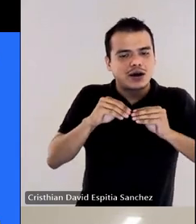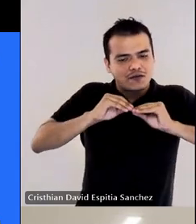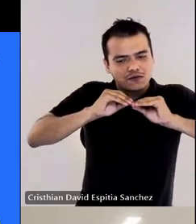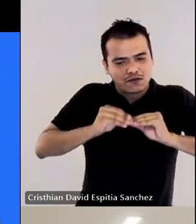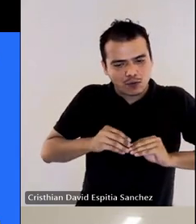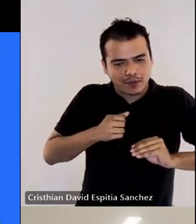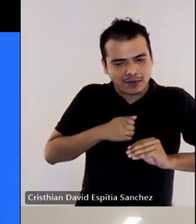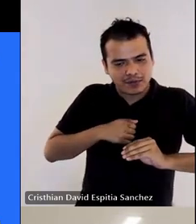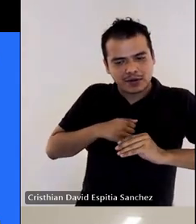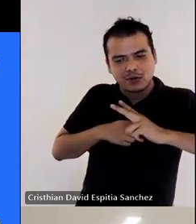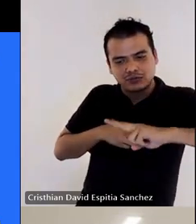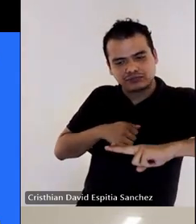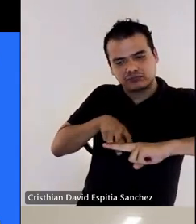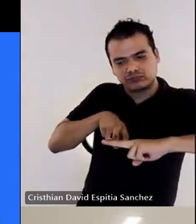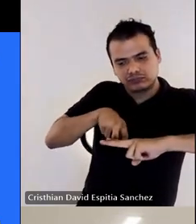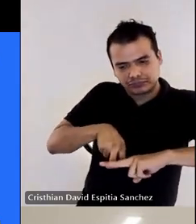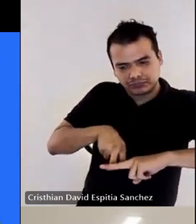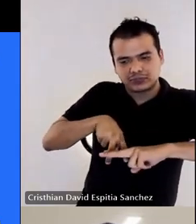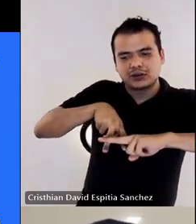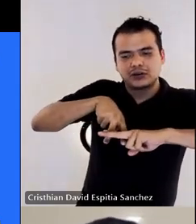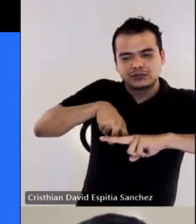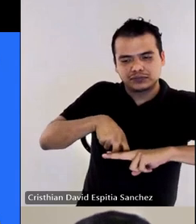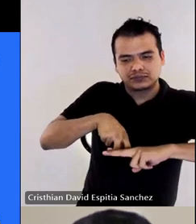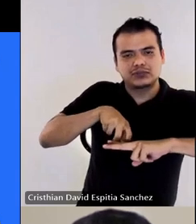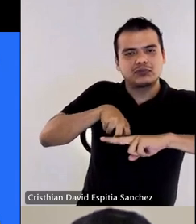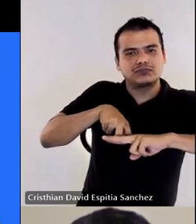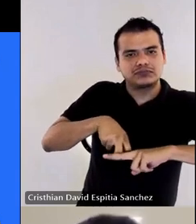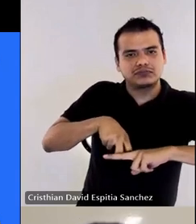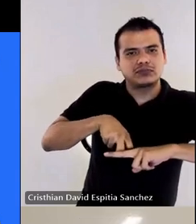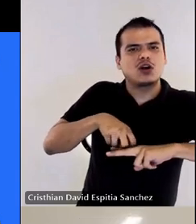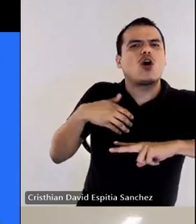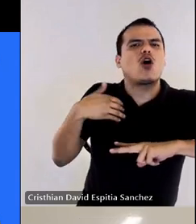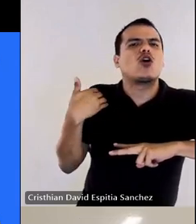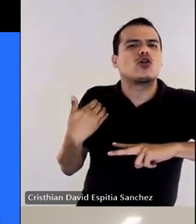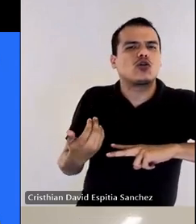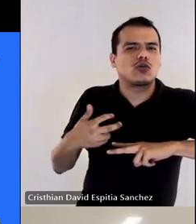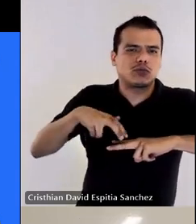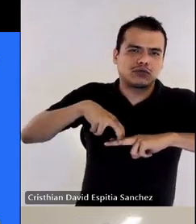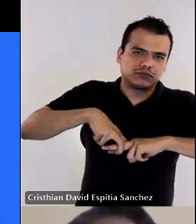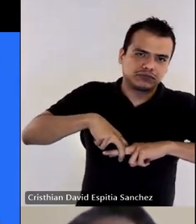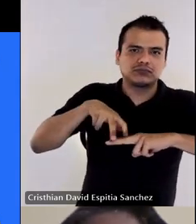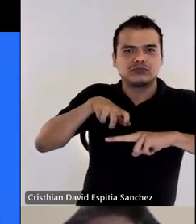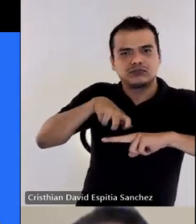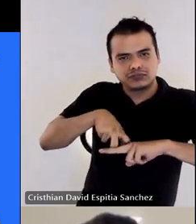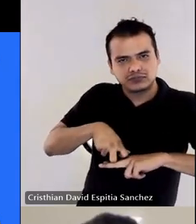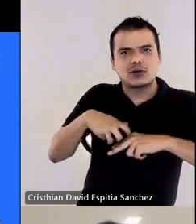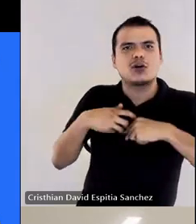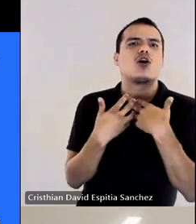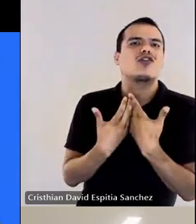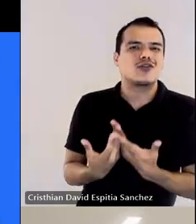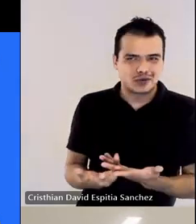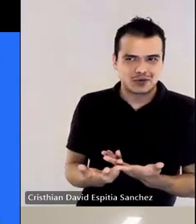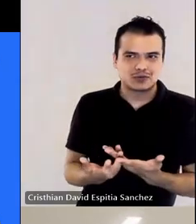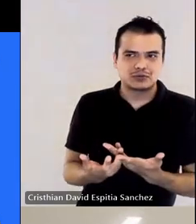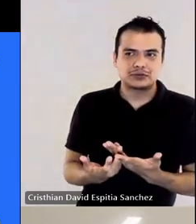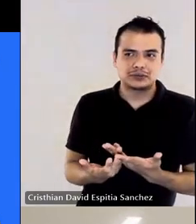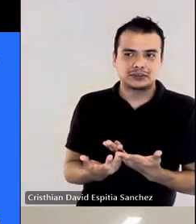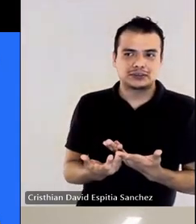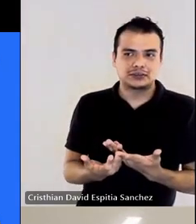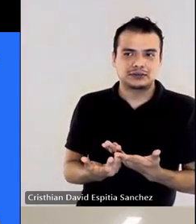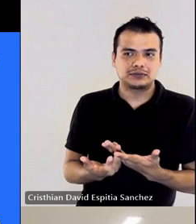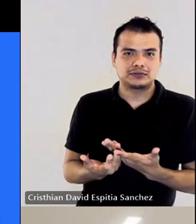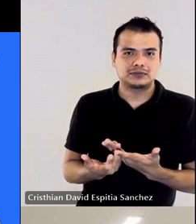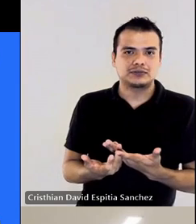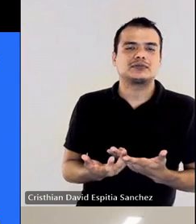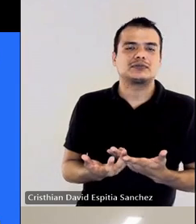colocarse en esa posición, que debe ser encima del cuerpo del paciente, no retirado, sino encima, con brazos totalmente